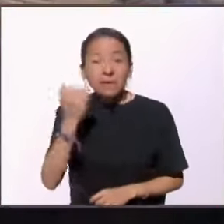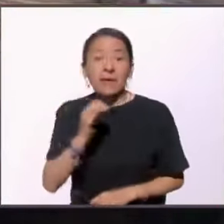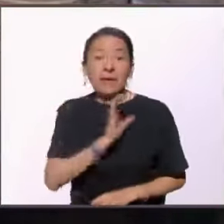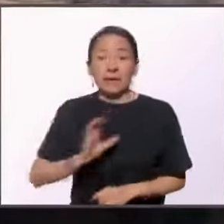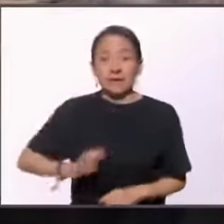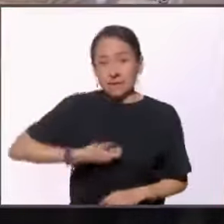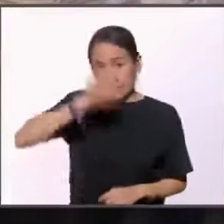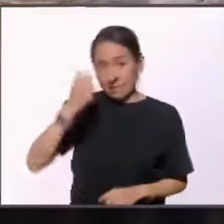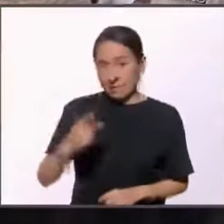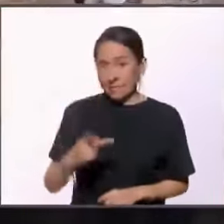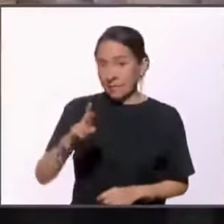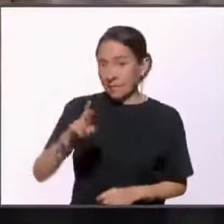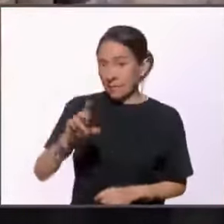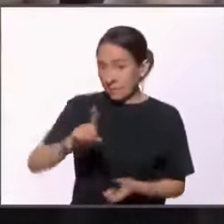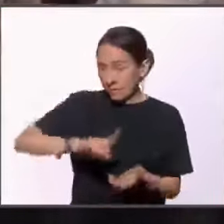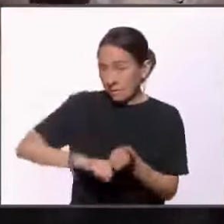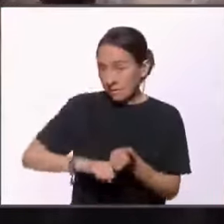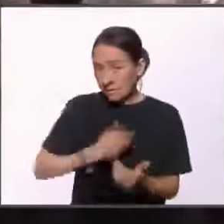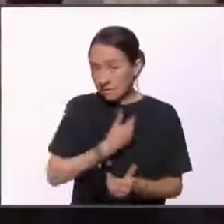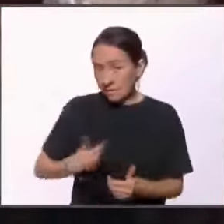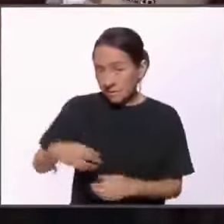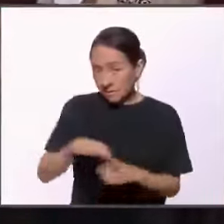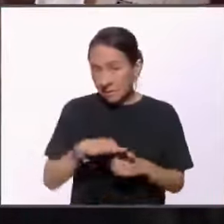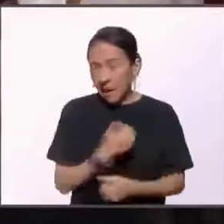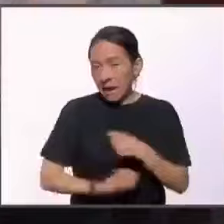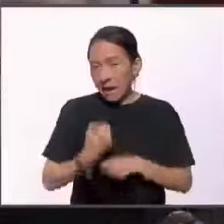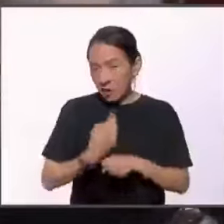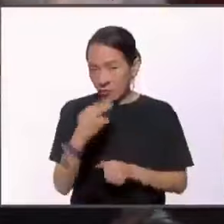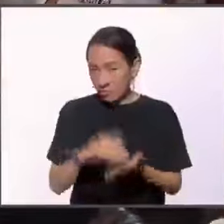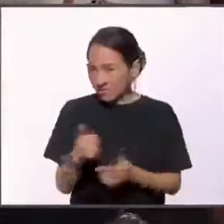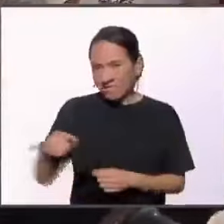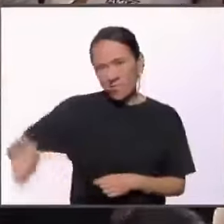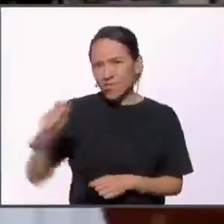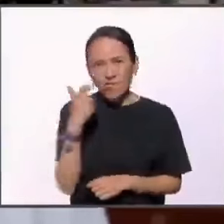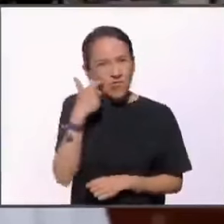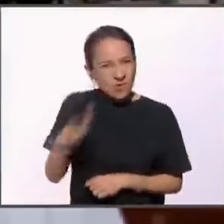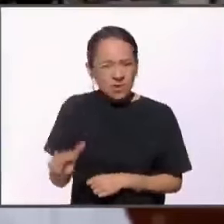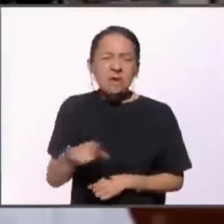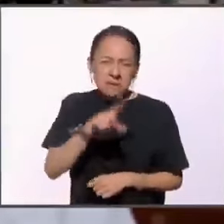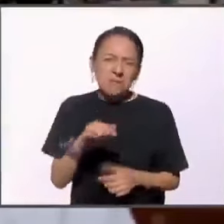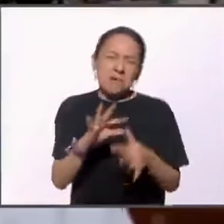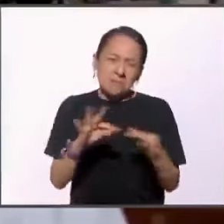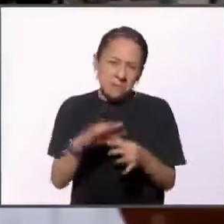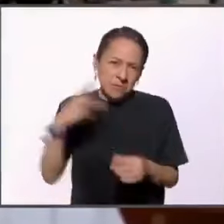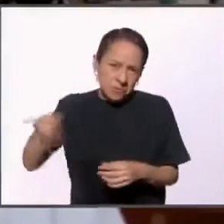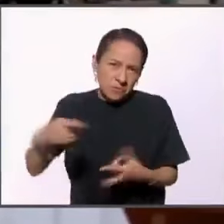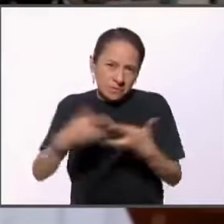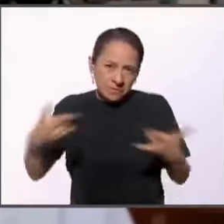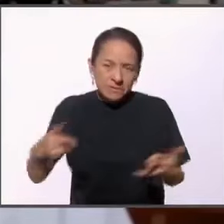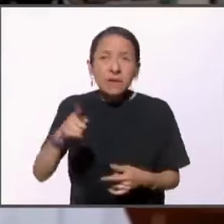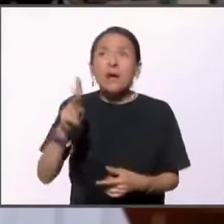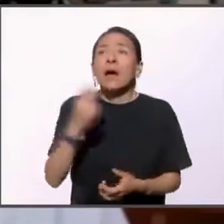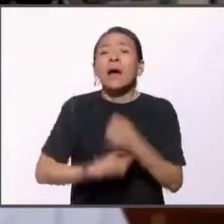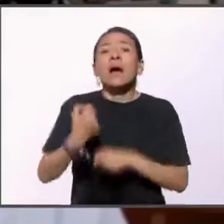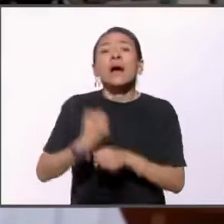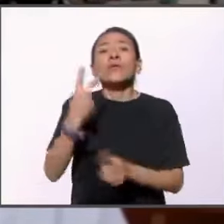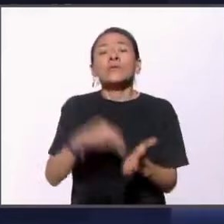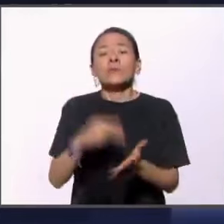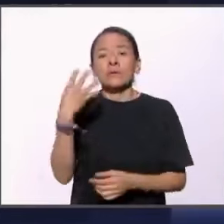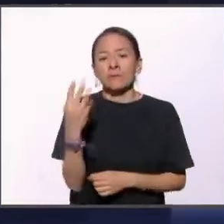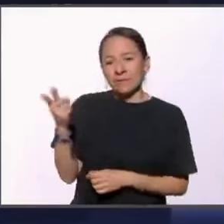en las elecciones presidenciales del 2006. Entre las primeras anécdotas detalla que en el 2004, el escritor Héctor